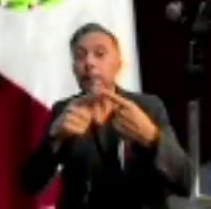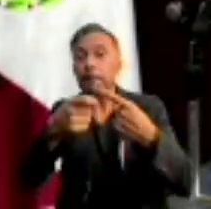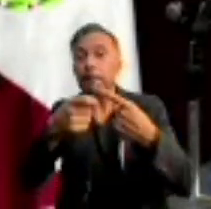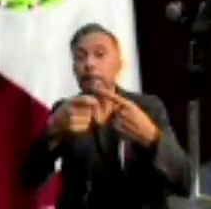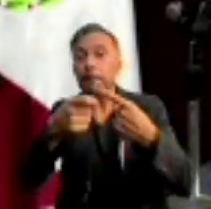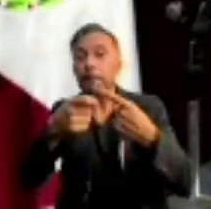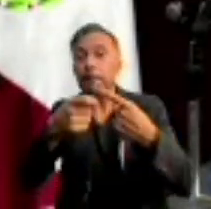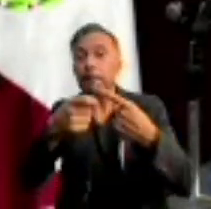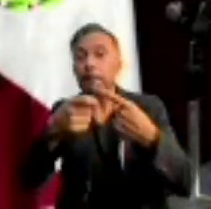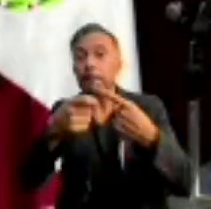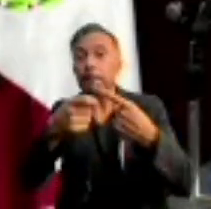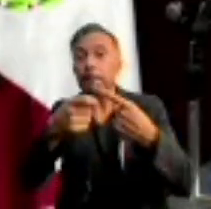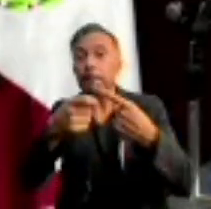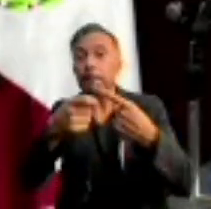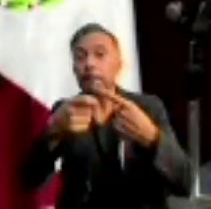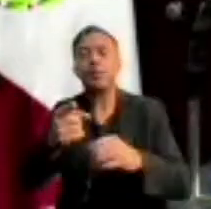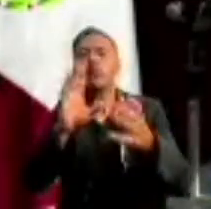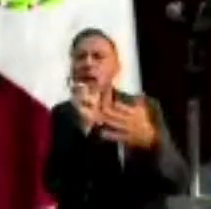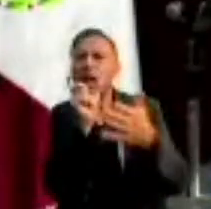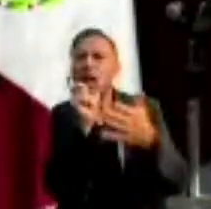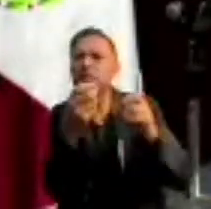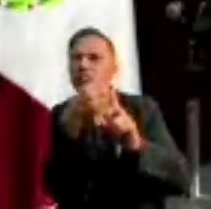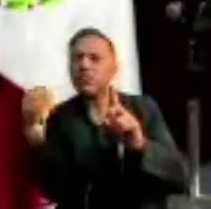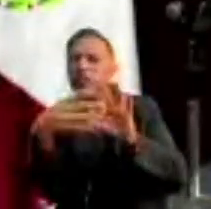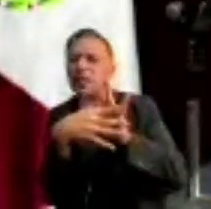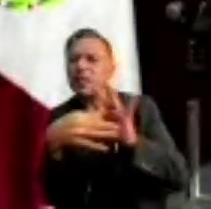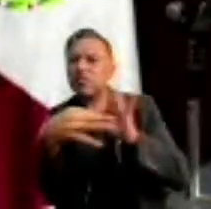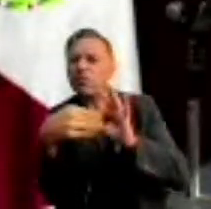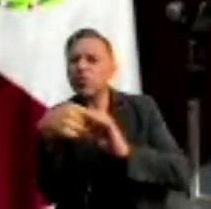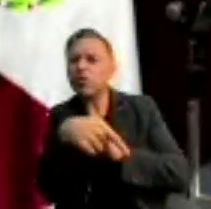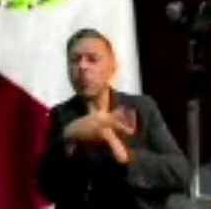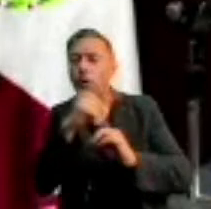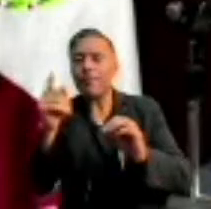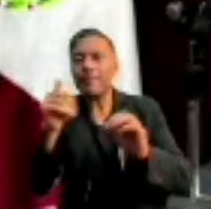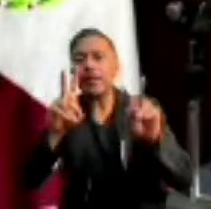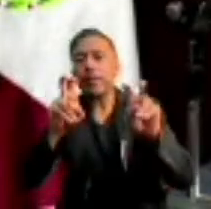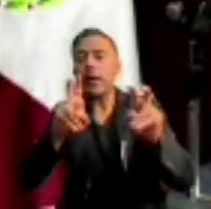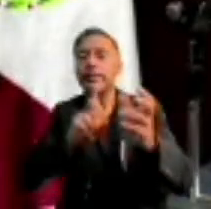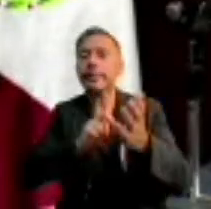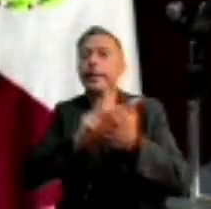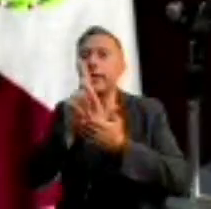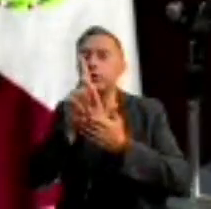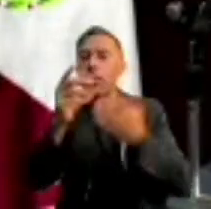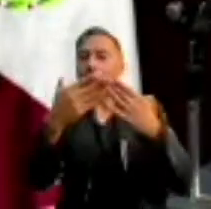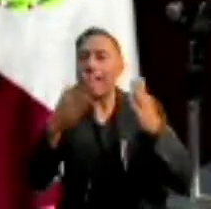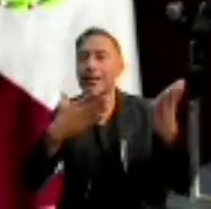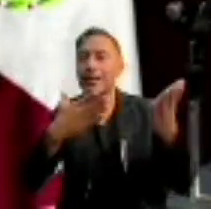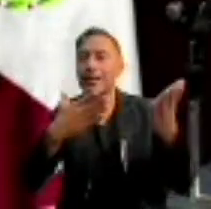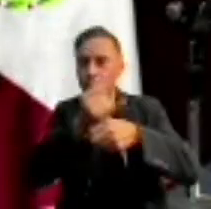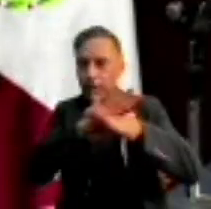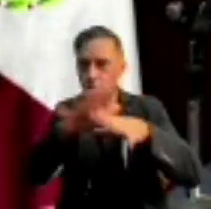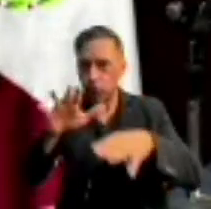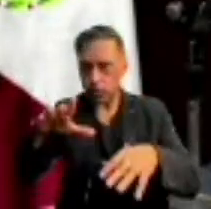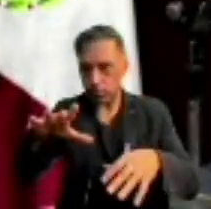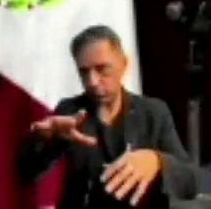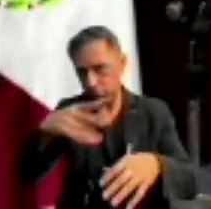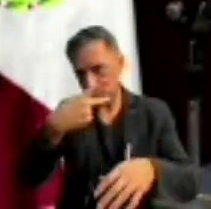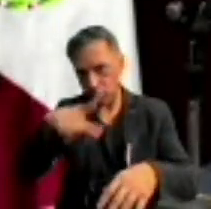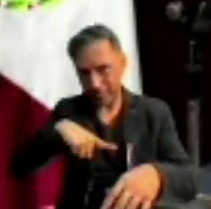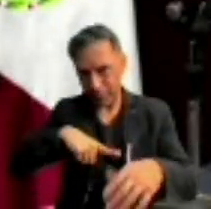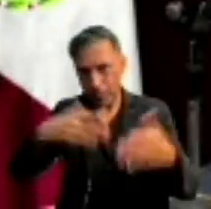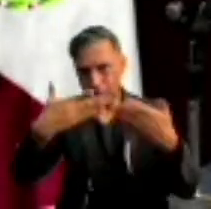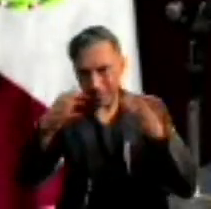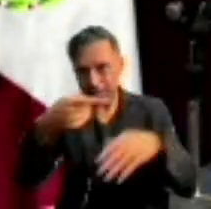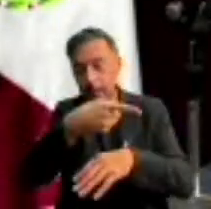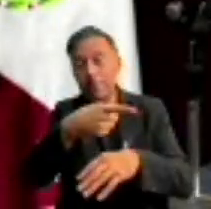y principios en el derecho de acceso a la formación pública las facultades atribuciones y competencias de los responsables en materia